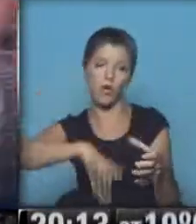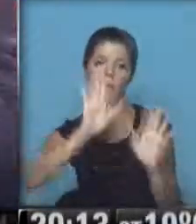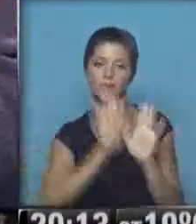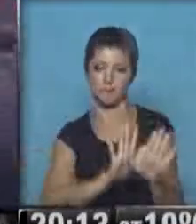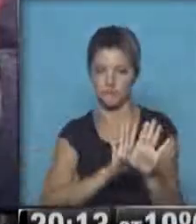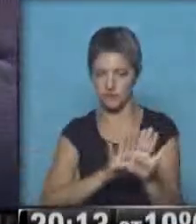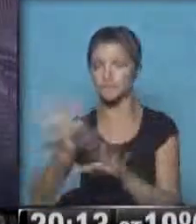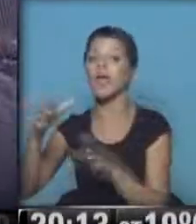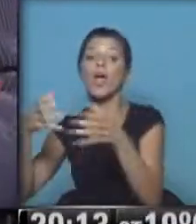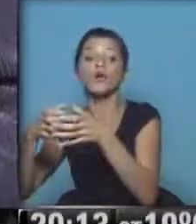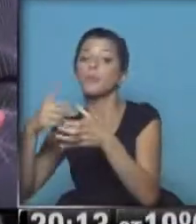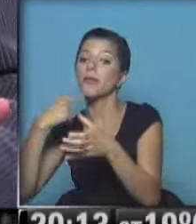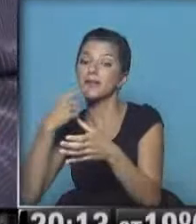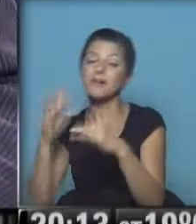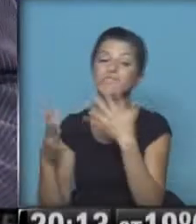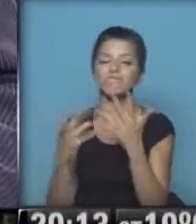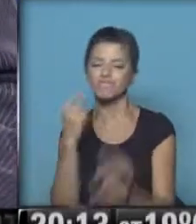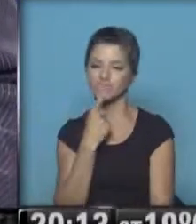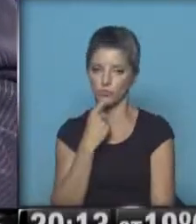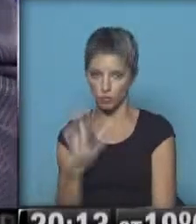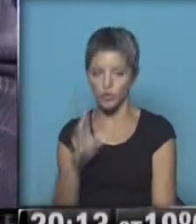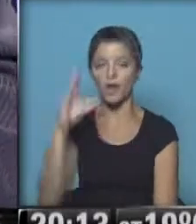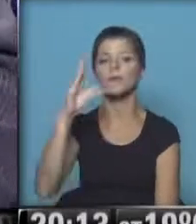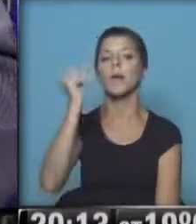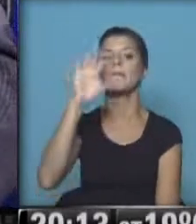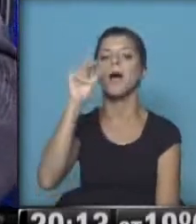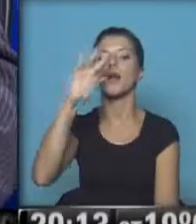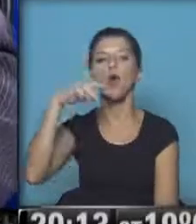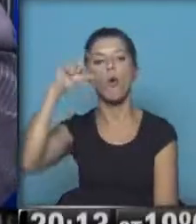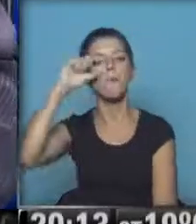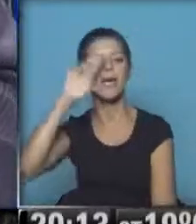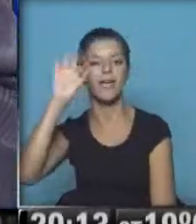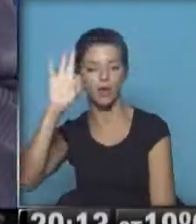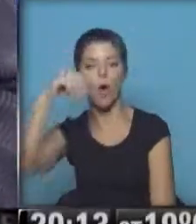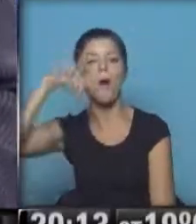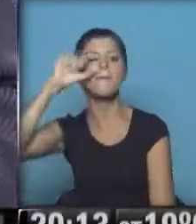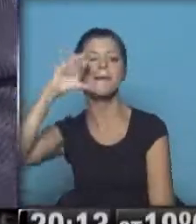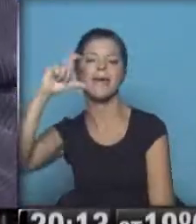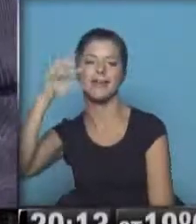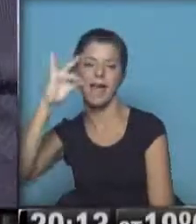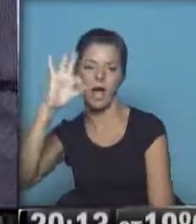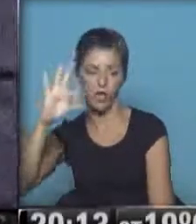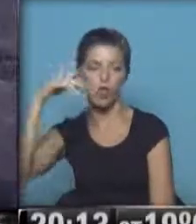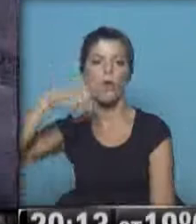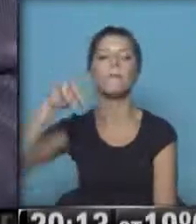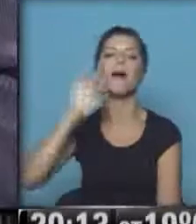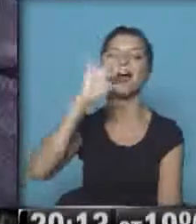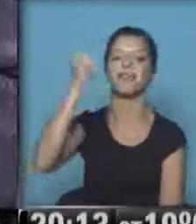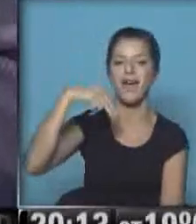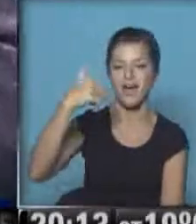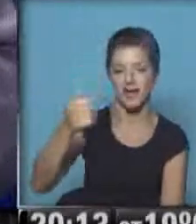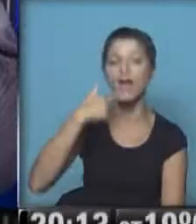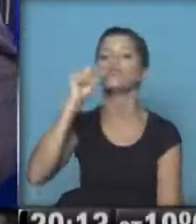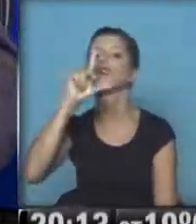En el equipo millonario en River hay ciertas dudas, Barovero, Mercado, Maidana, Pesela, Bancioni, la habitual defensa,